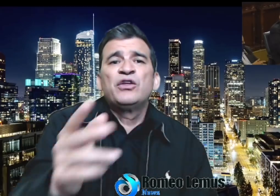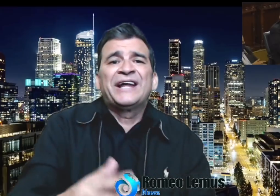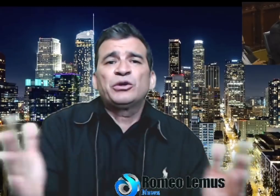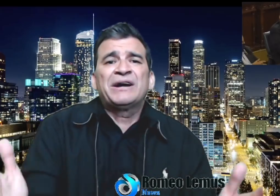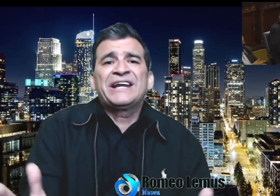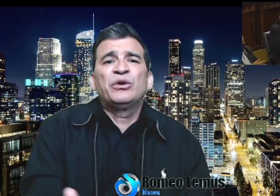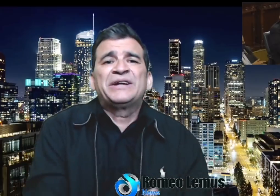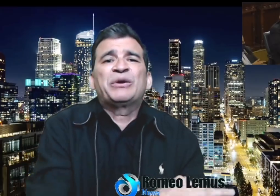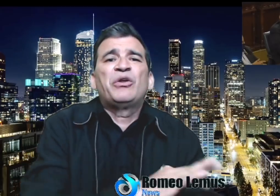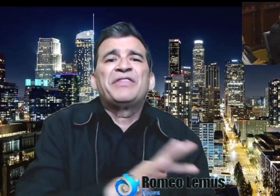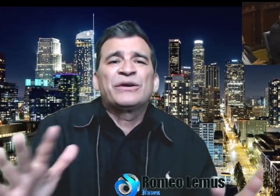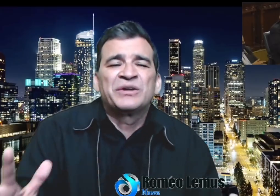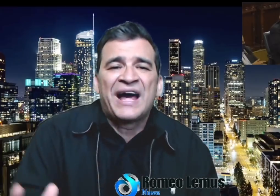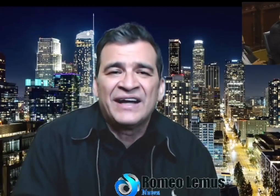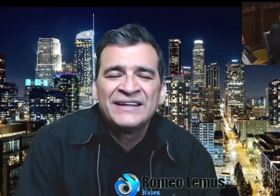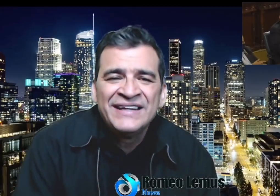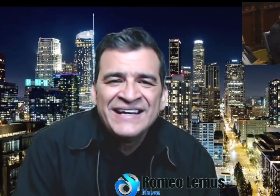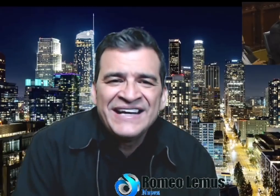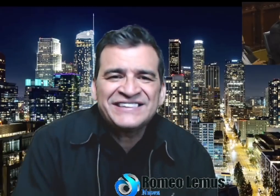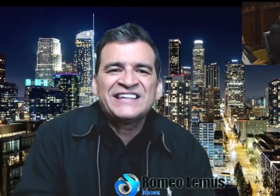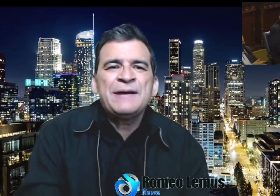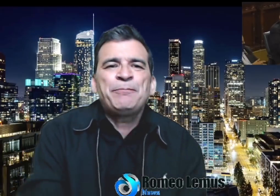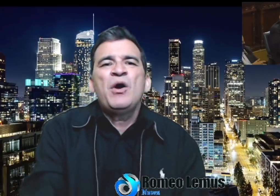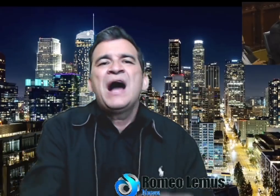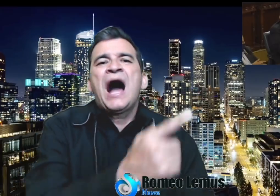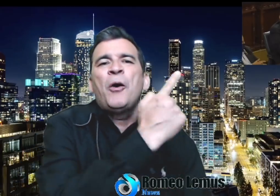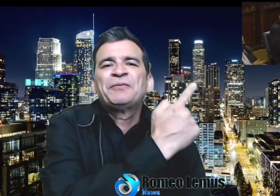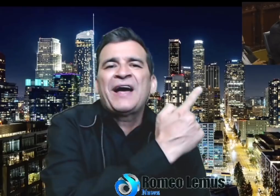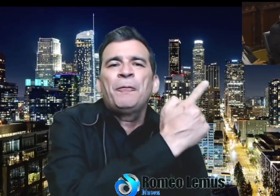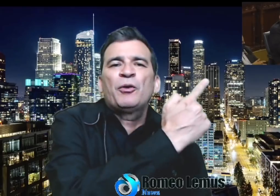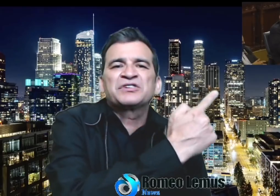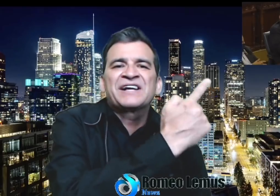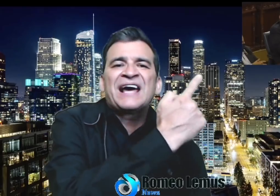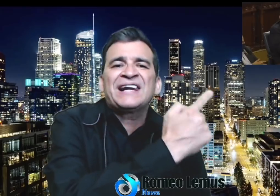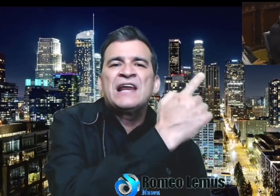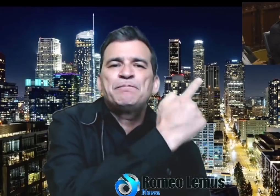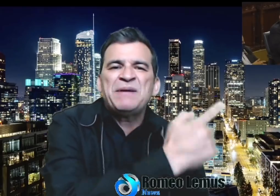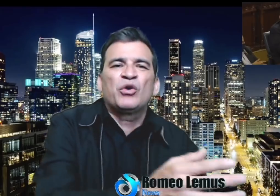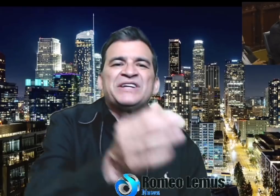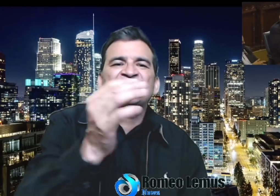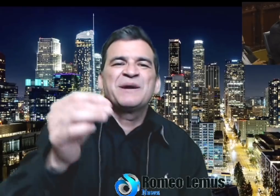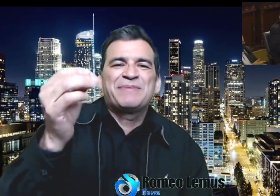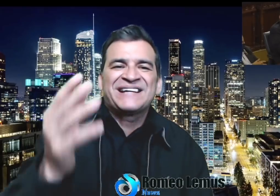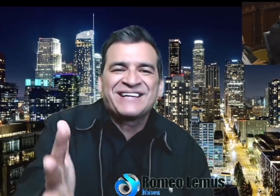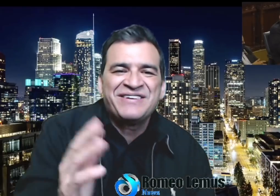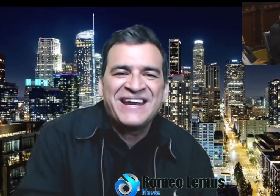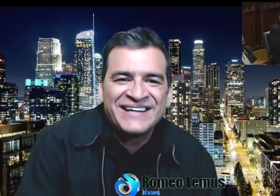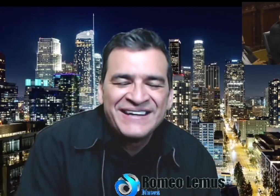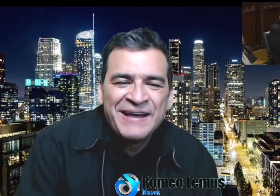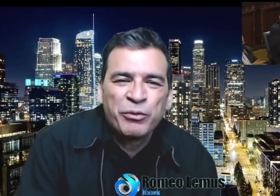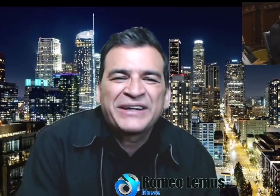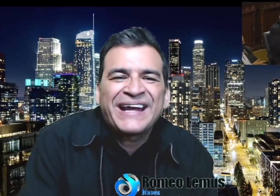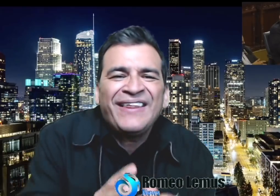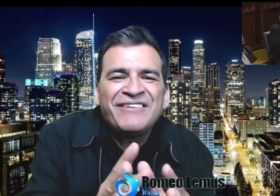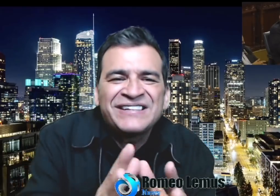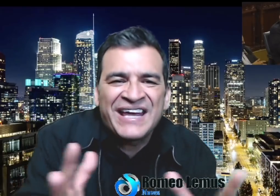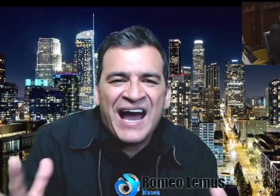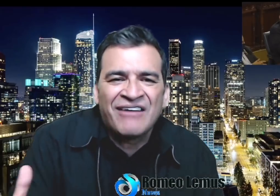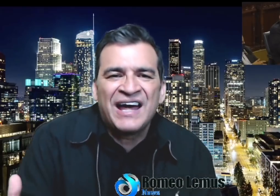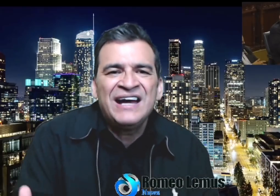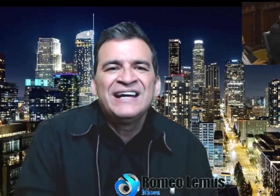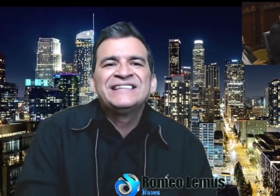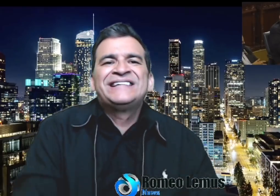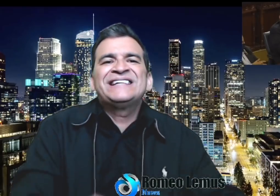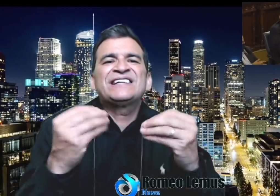y donato vaquerano creo que no dijeron nada este tipo ha optado por cerrar el pico y eso me parece bien porque cada vez